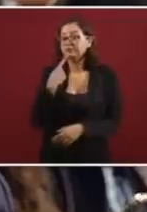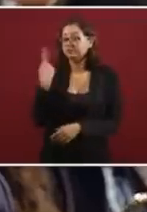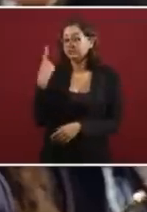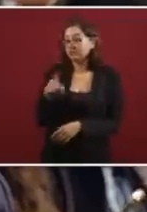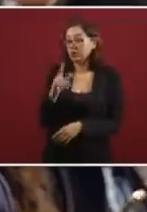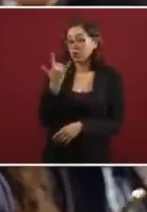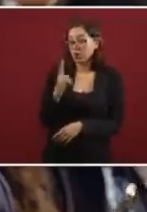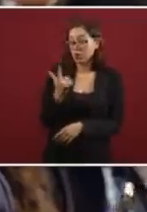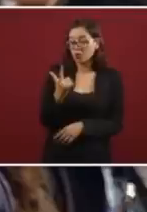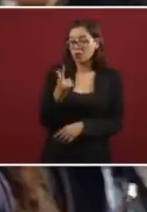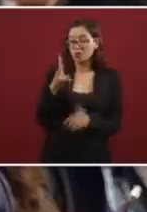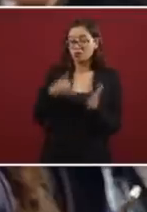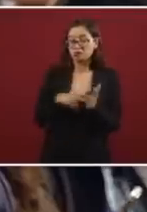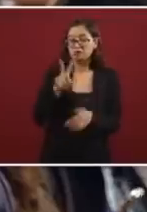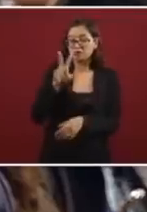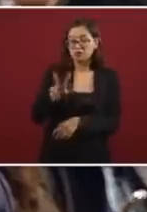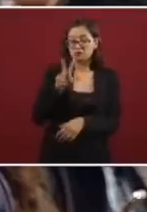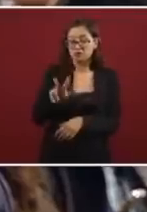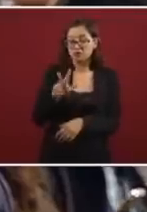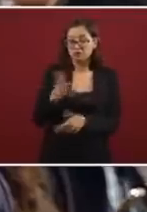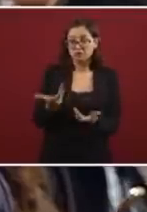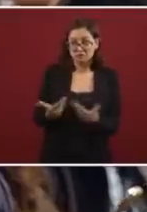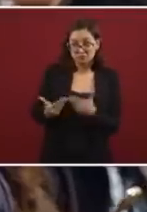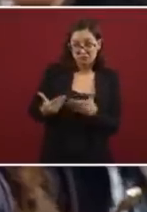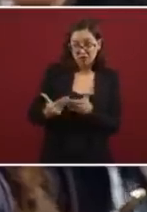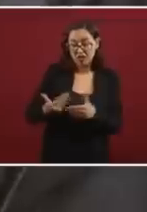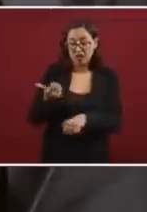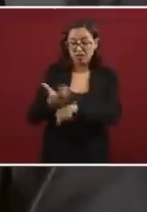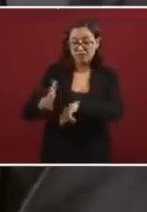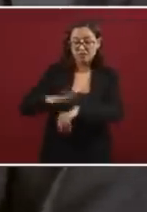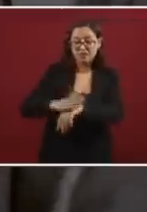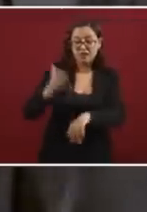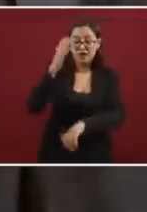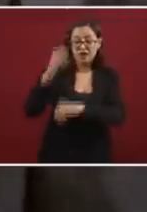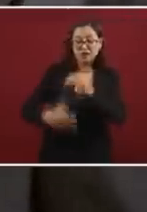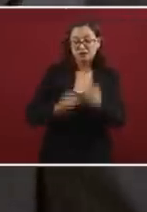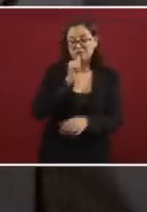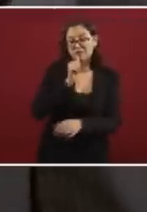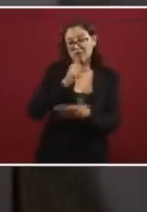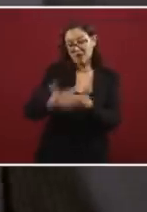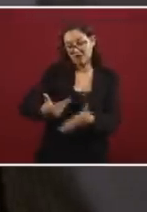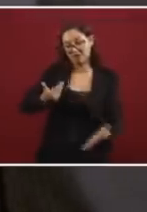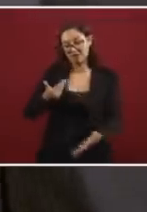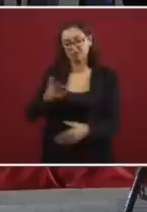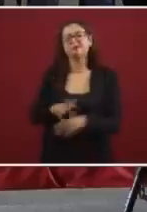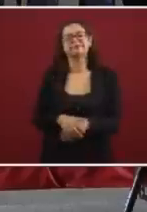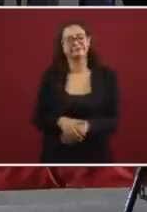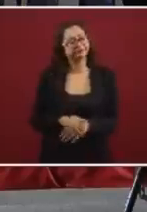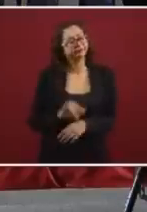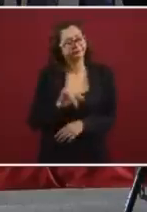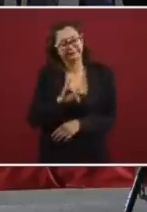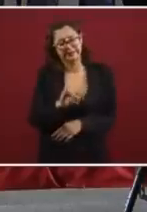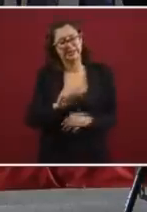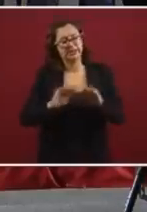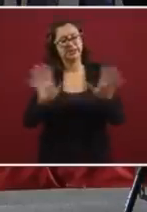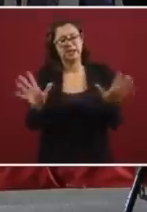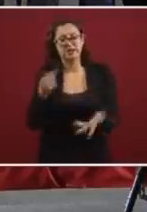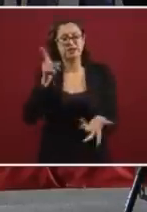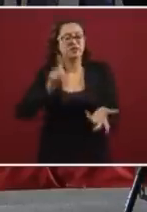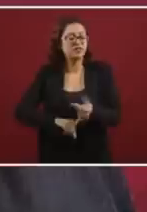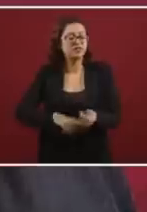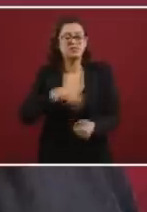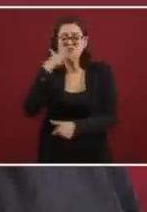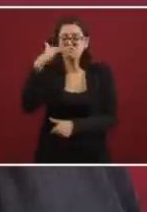así seis meses antes un régimen de corrupción y componendas